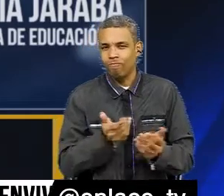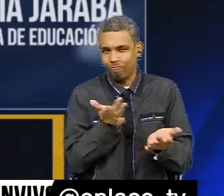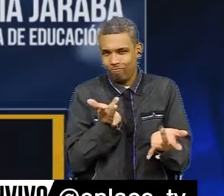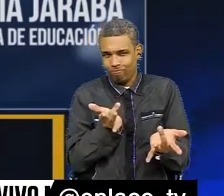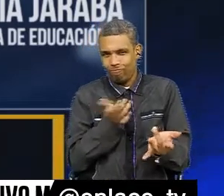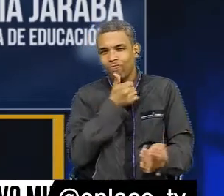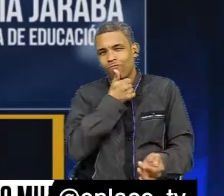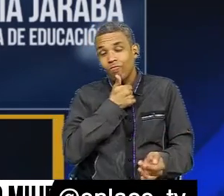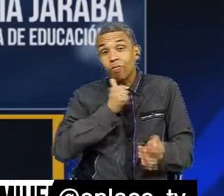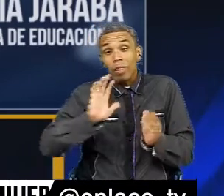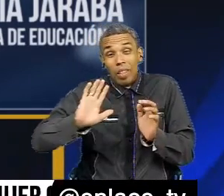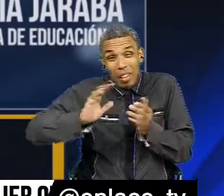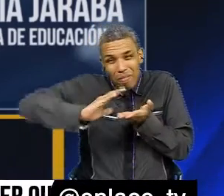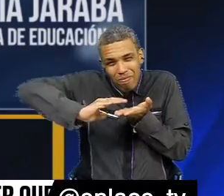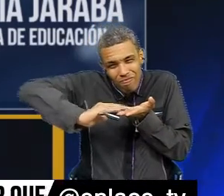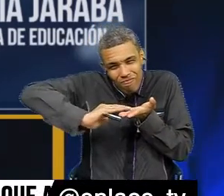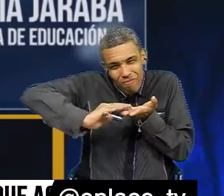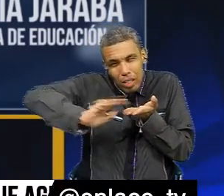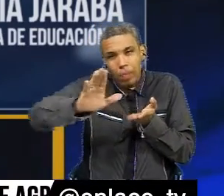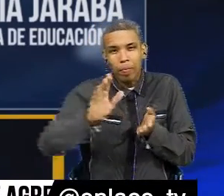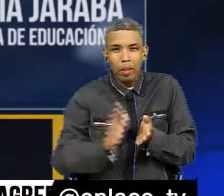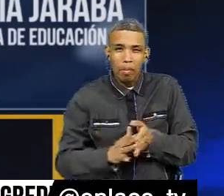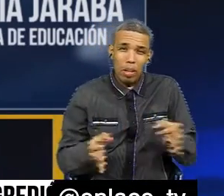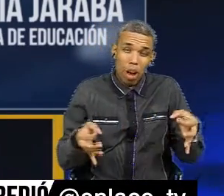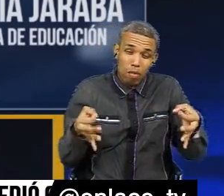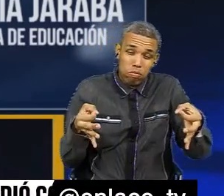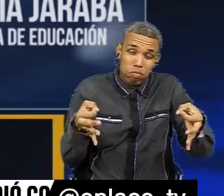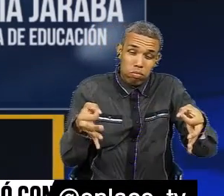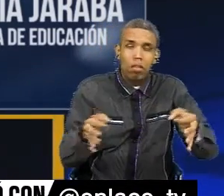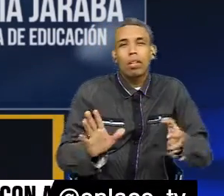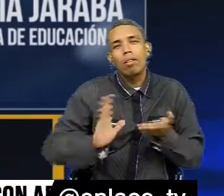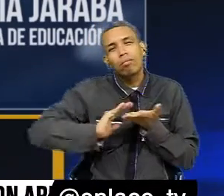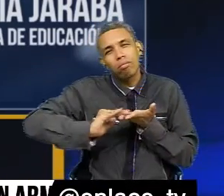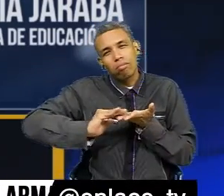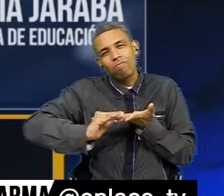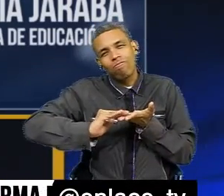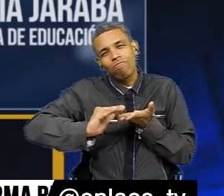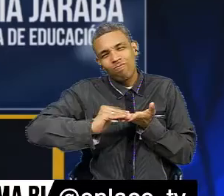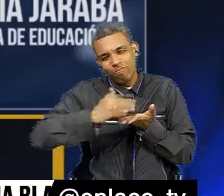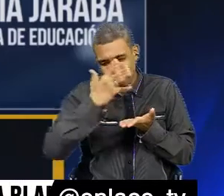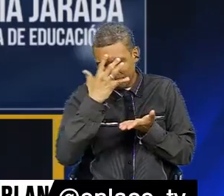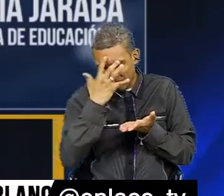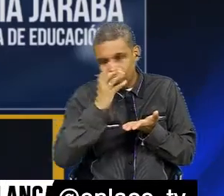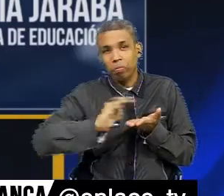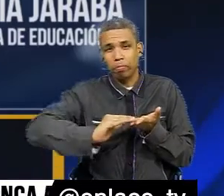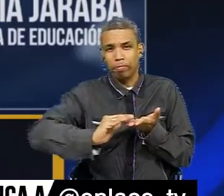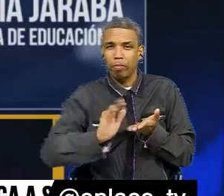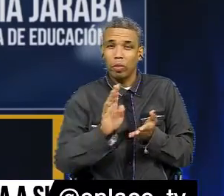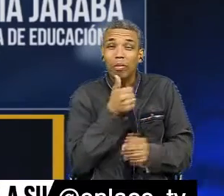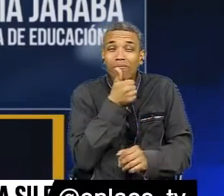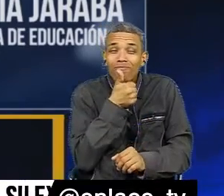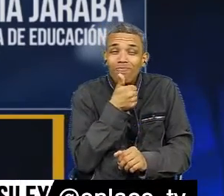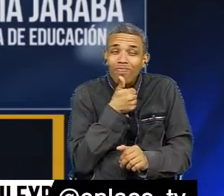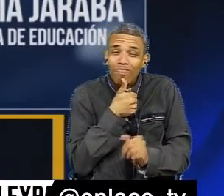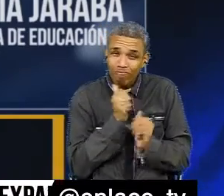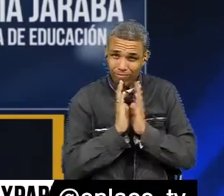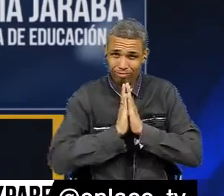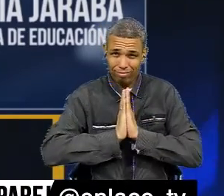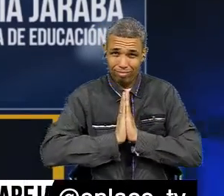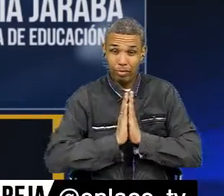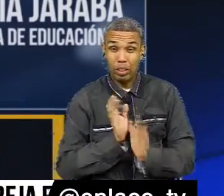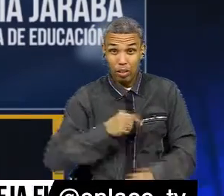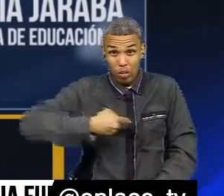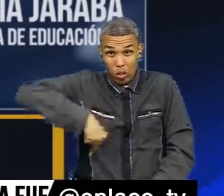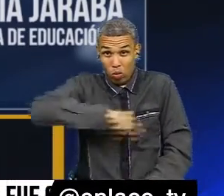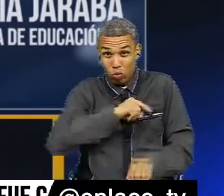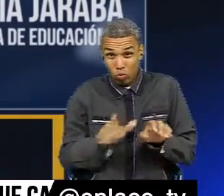unas disculpas por esa demora, y segundo, pedirles que por favor nos den ese tiempo de espera que nos sale de nuestras manos. Si en